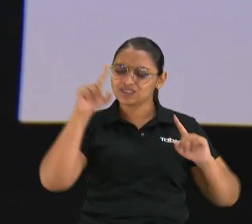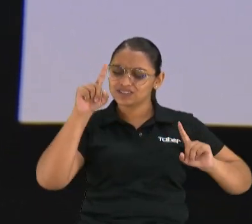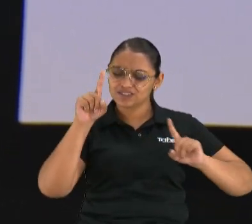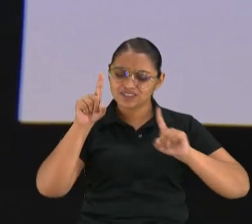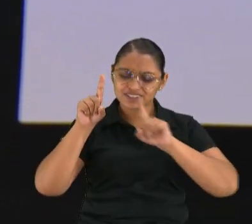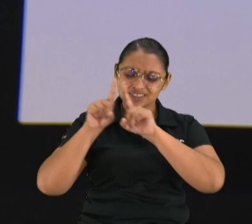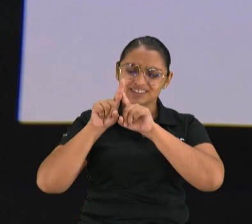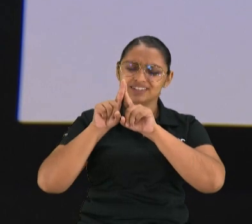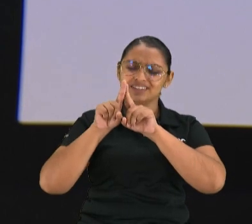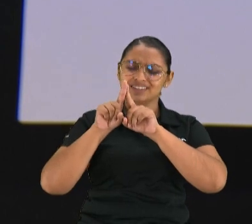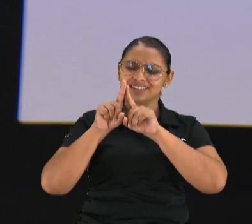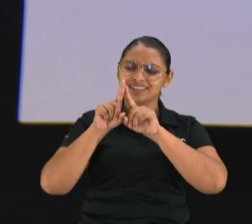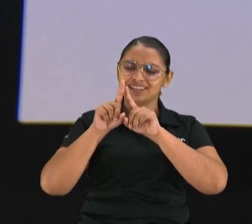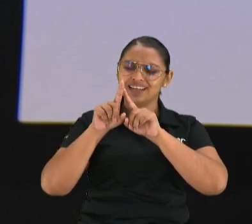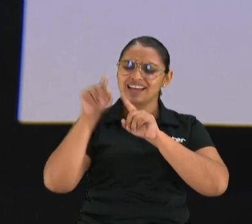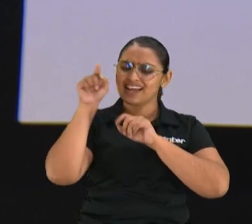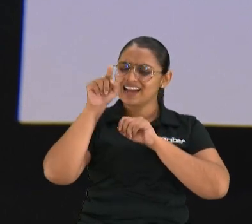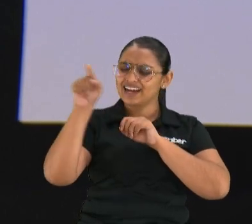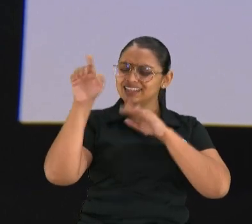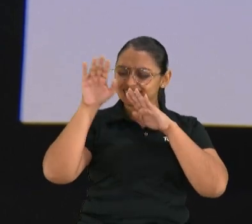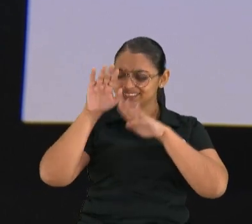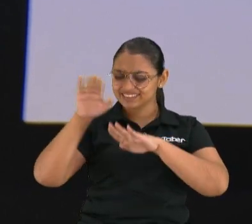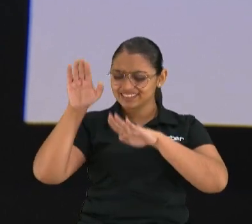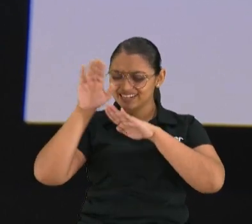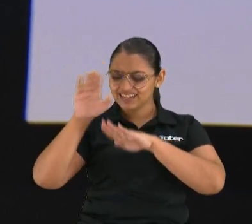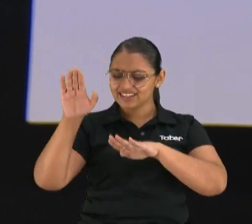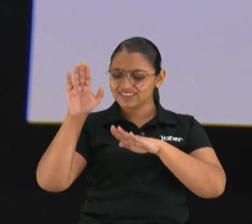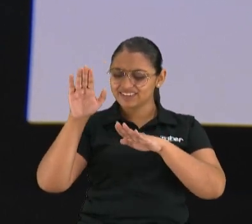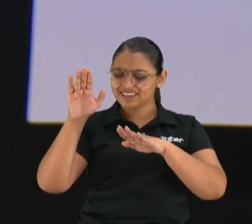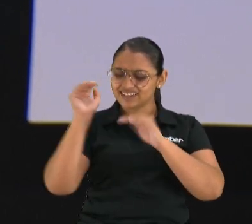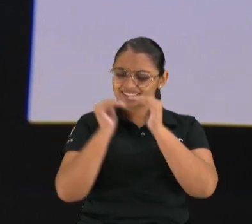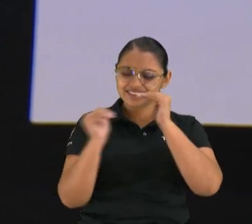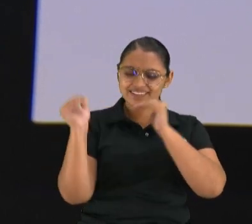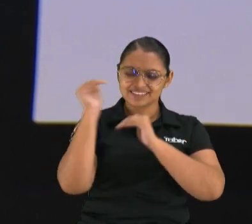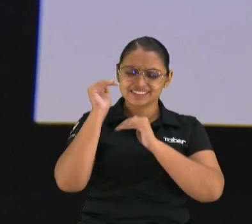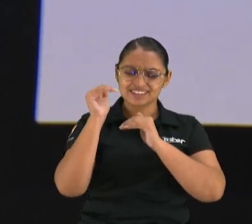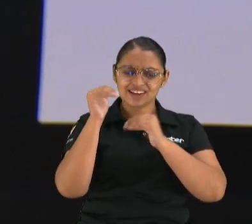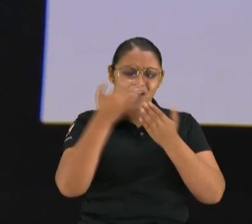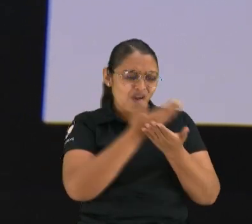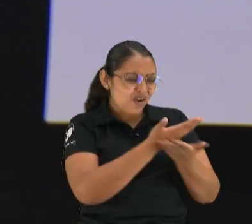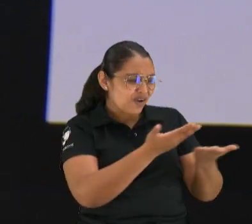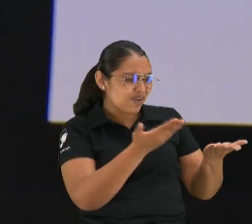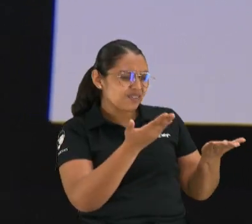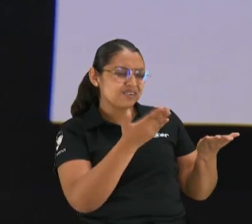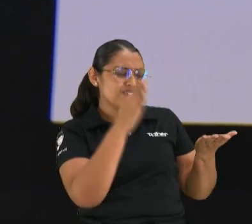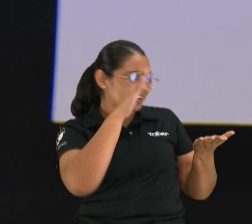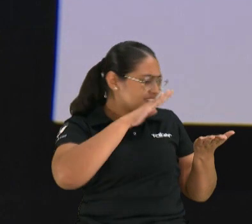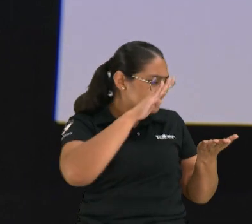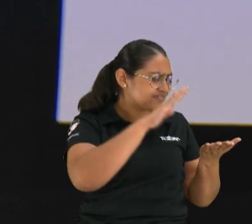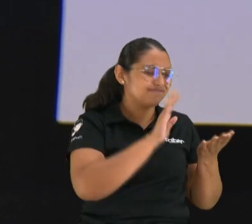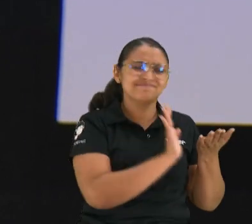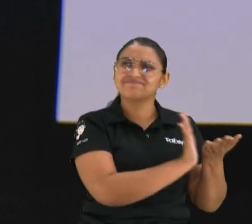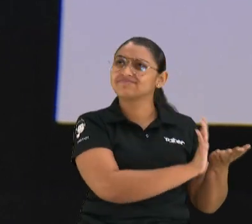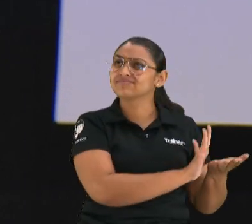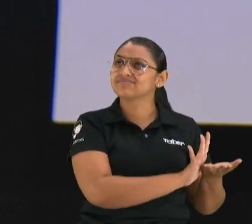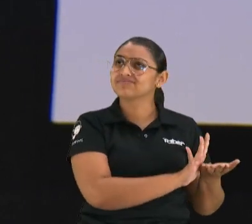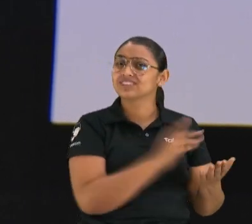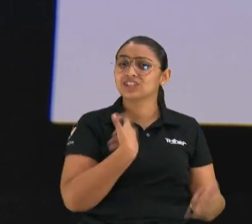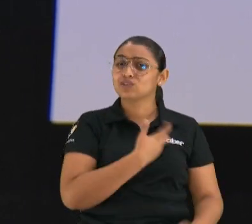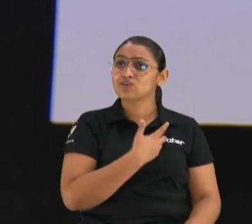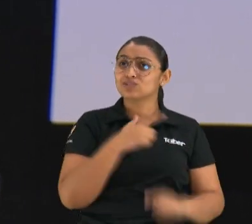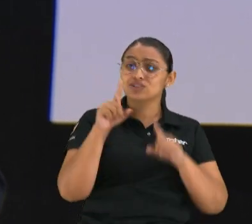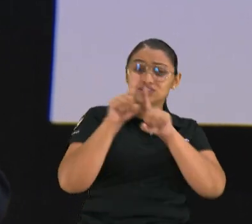y para poder adorarte a ti antes de adorar lo creado no permitas que nos apartemos señor